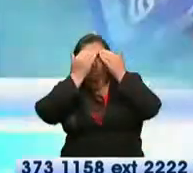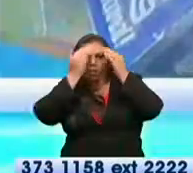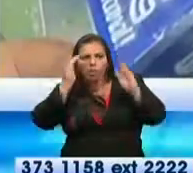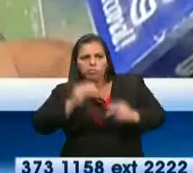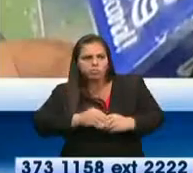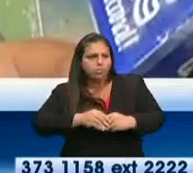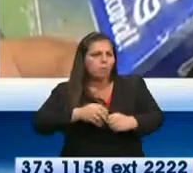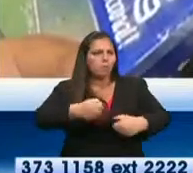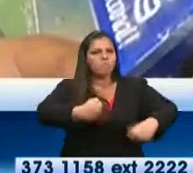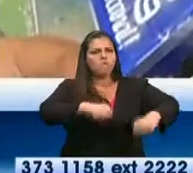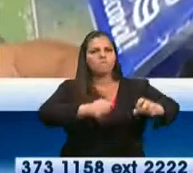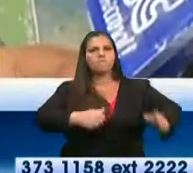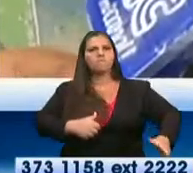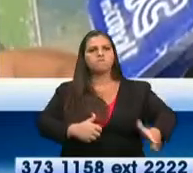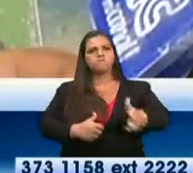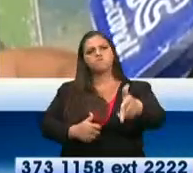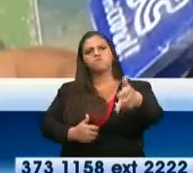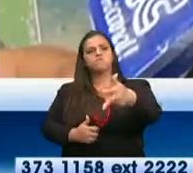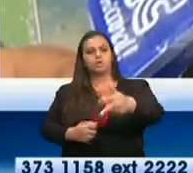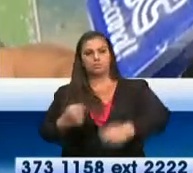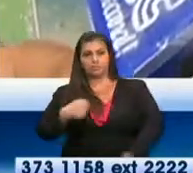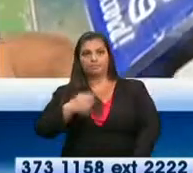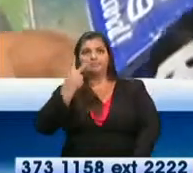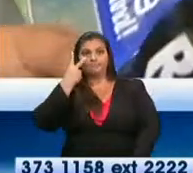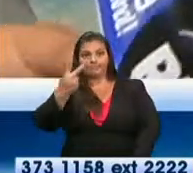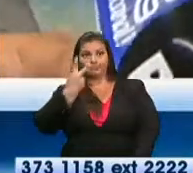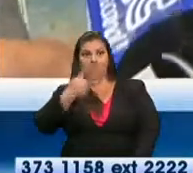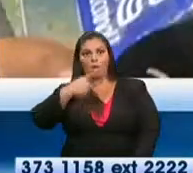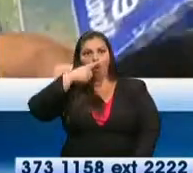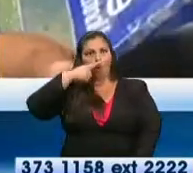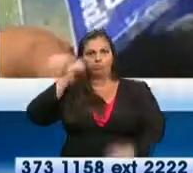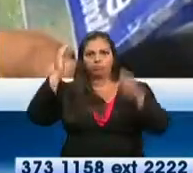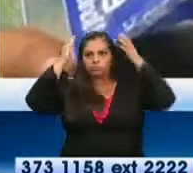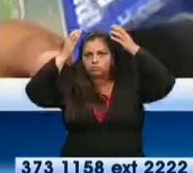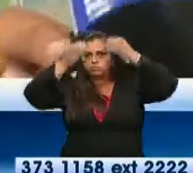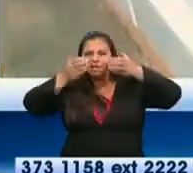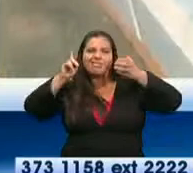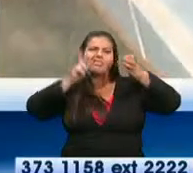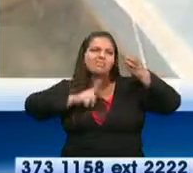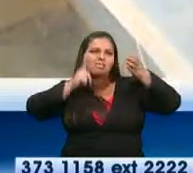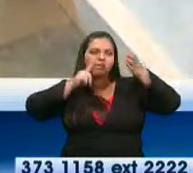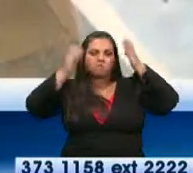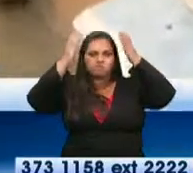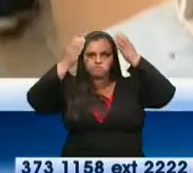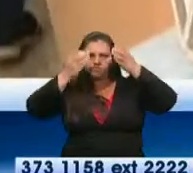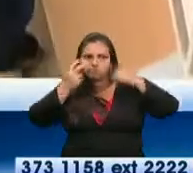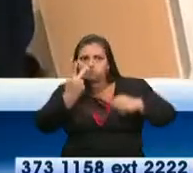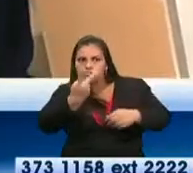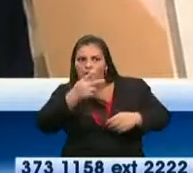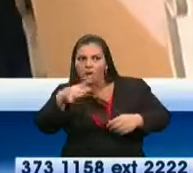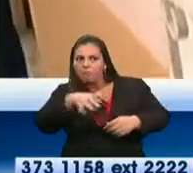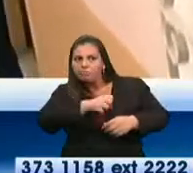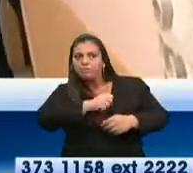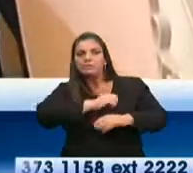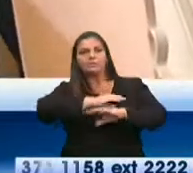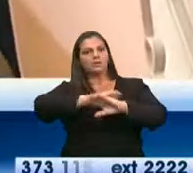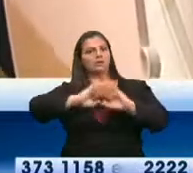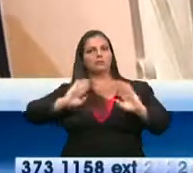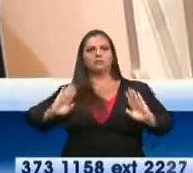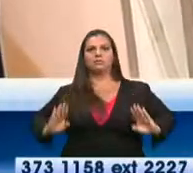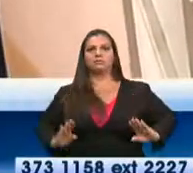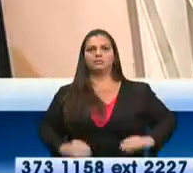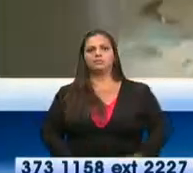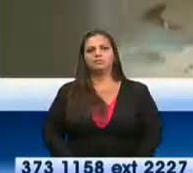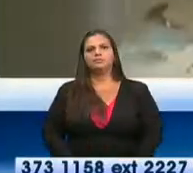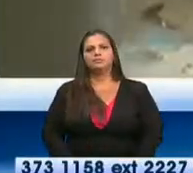ver un señor, o sea que un hombre ya con un casco negro nada más. Mientras tanto, los afectados esperan que alguien